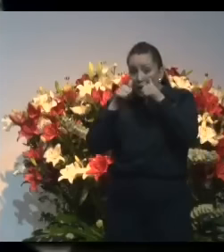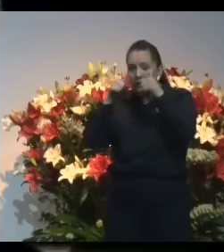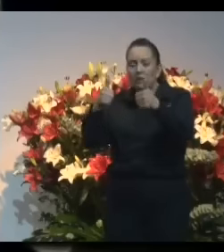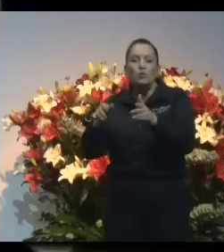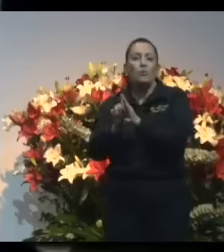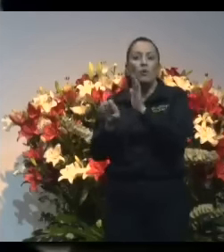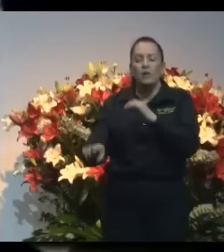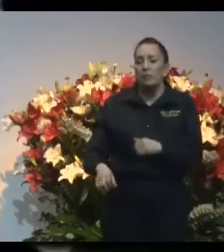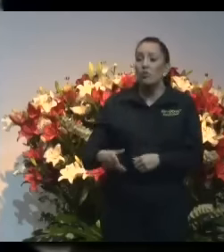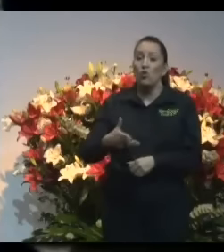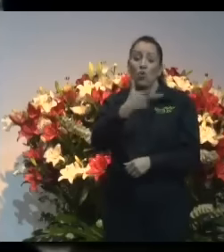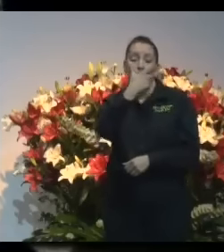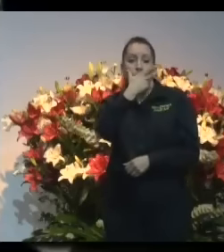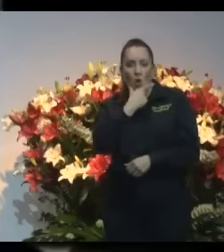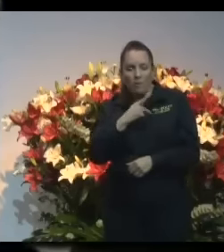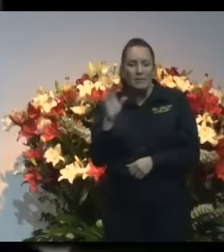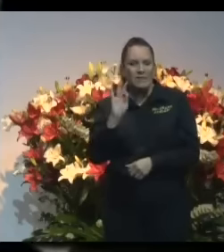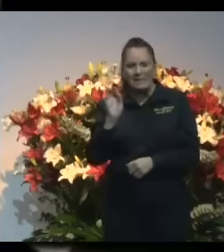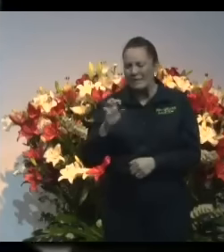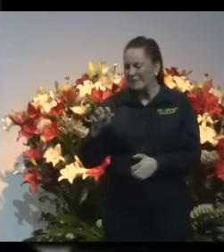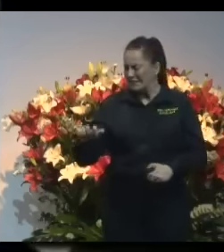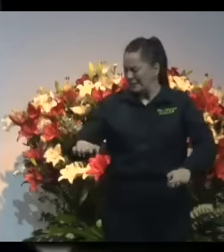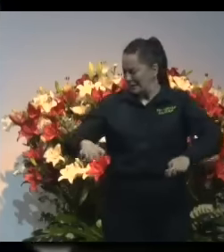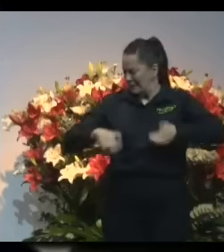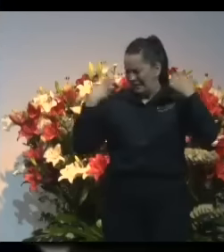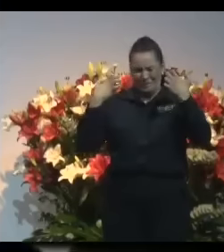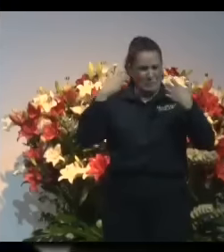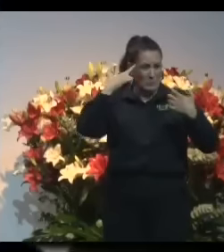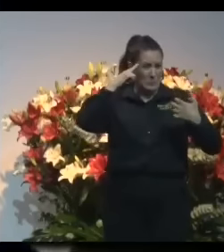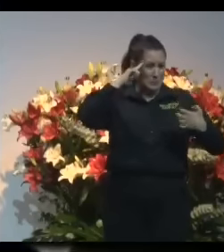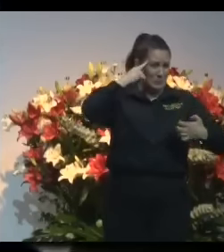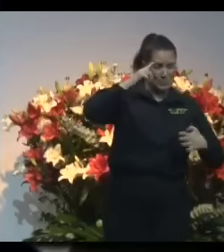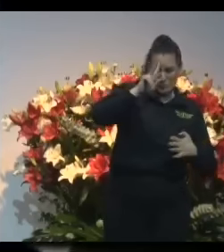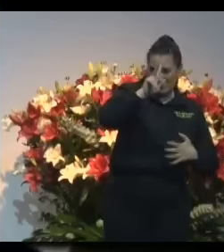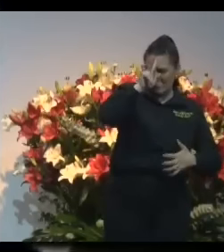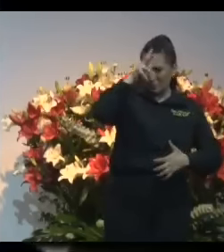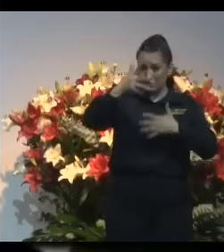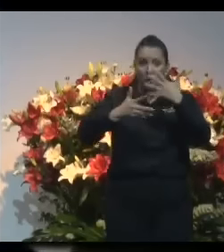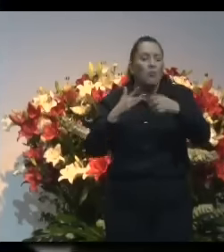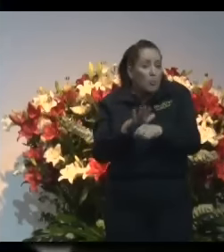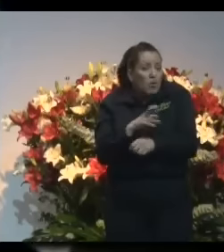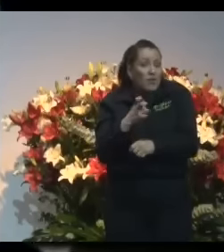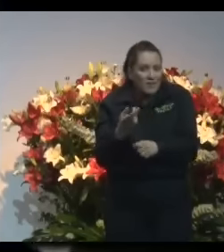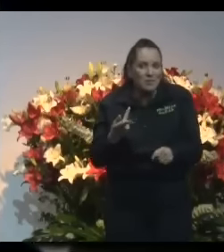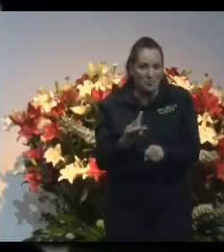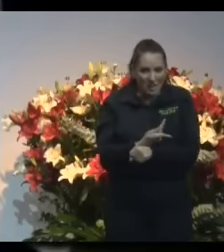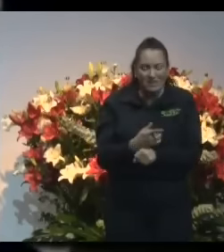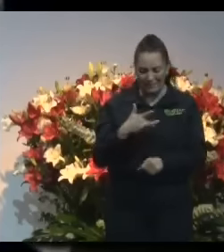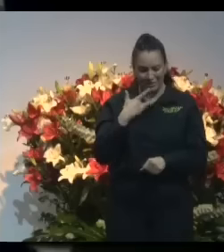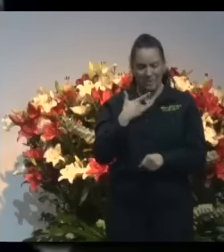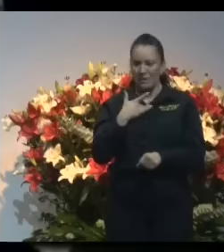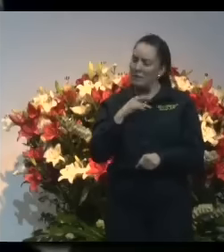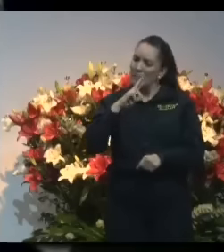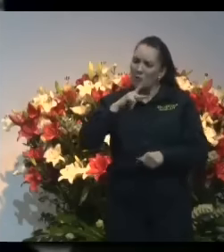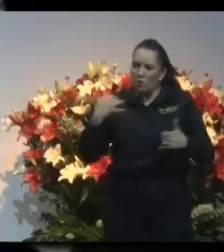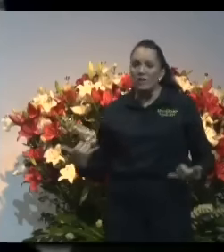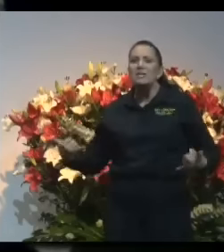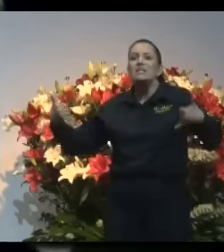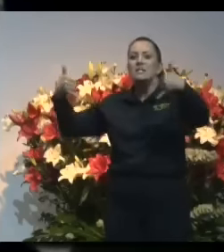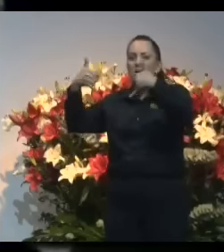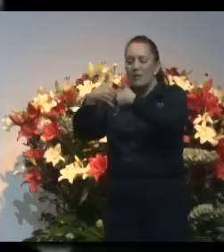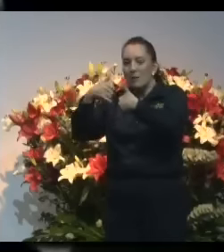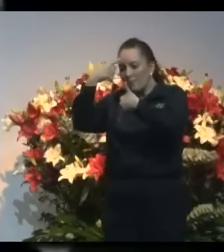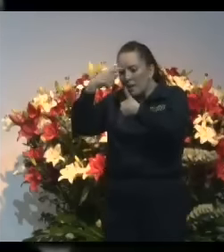parte de los hombres, que en el momento que estén violentos, porque llega a suceder, pues que puedan llamar y contenerlos, porque